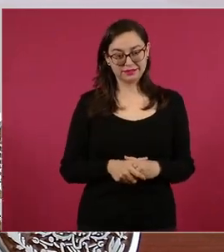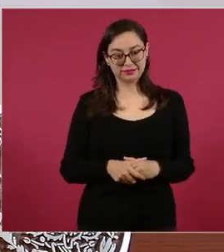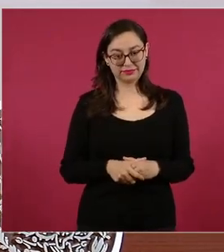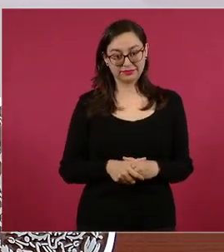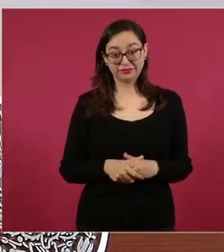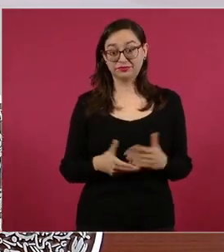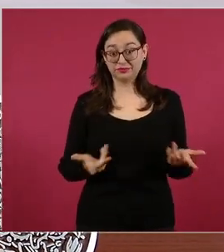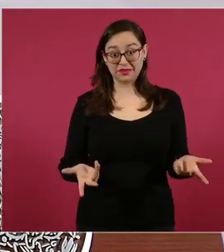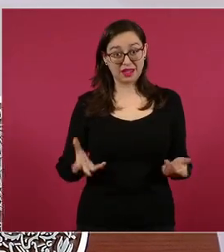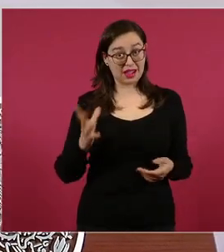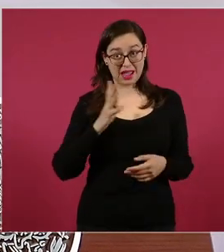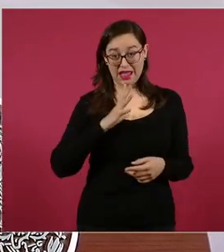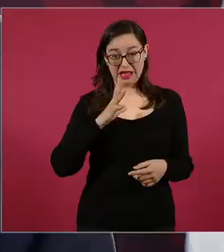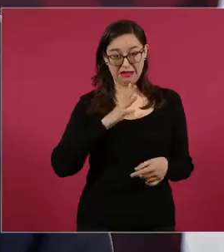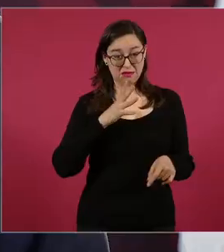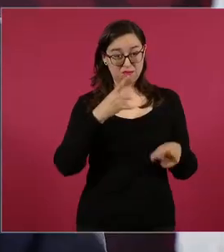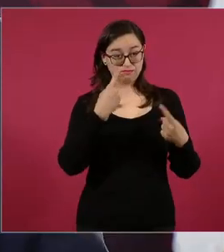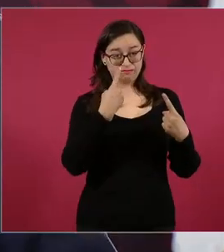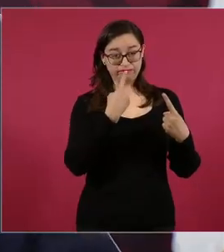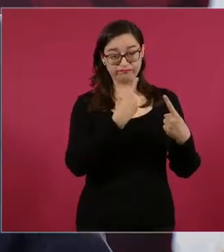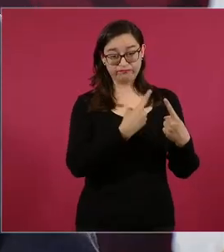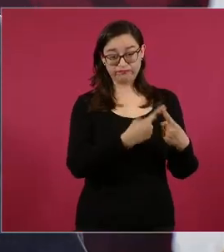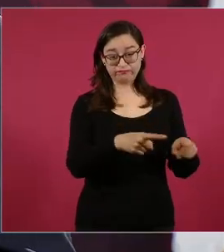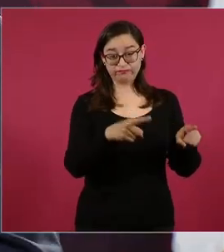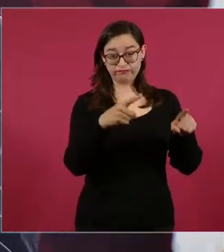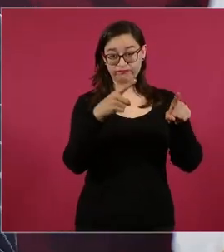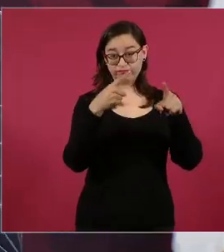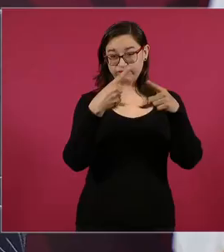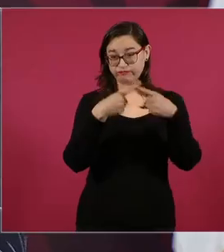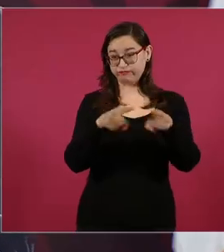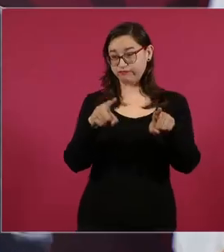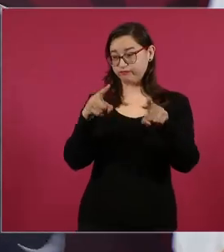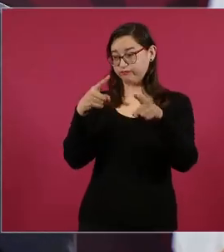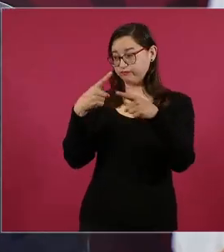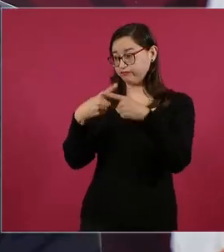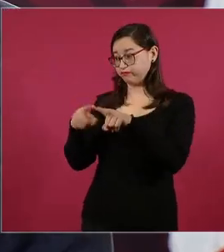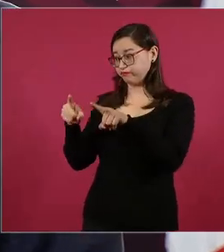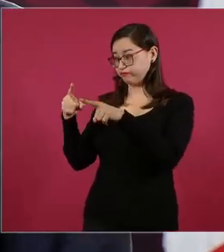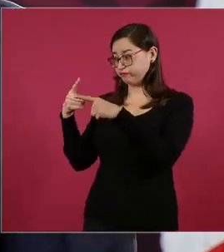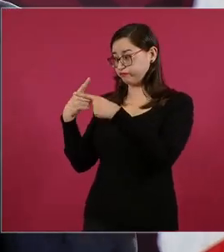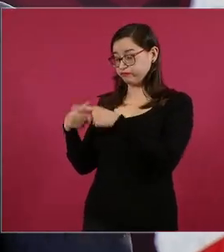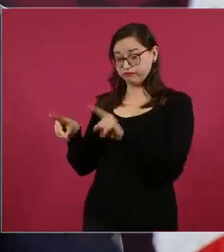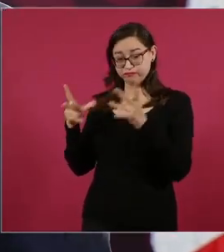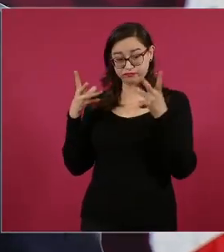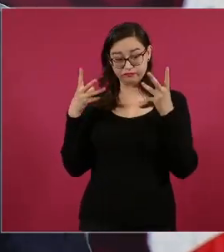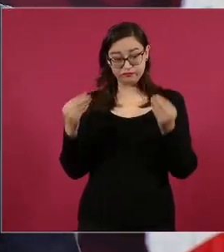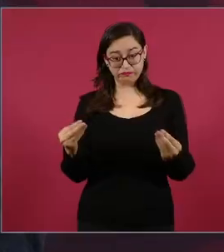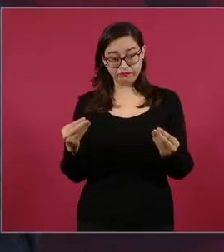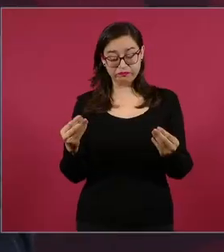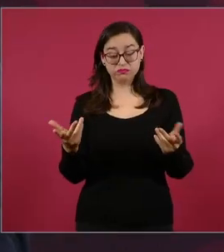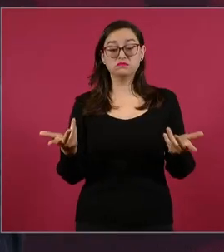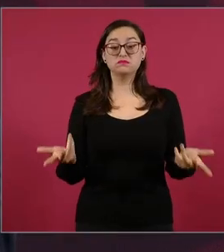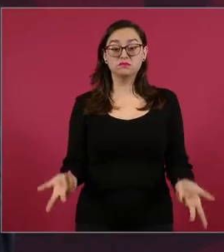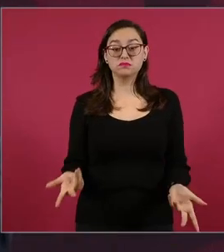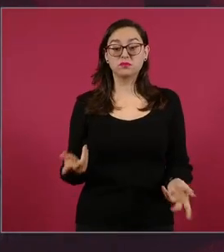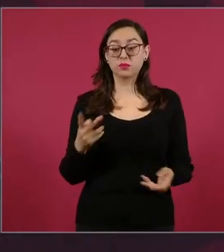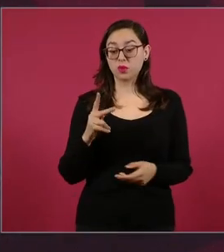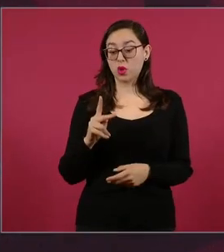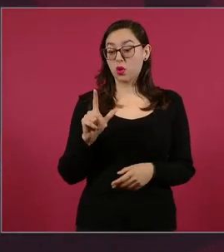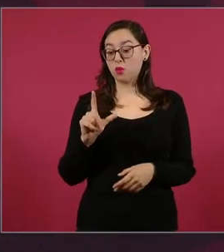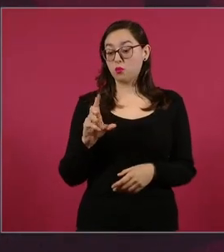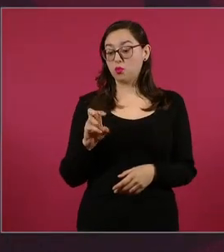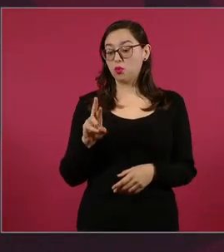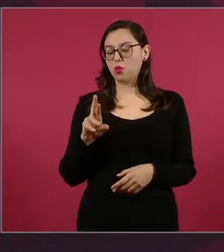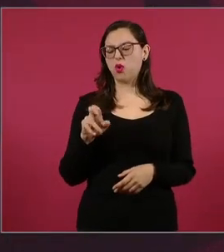hay pluralidad y la democracia es la diversidad, es la